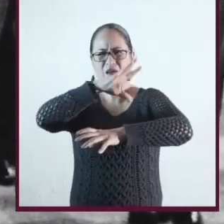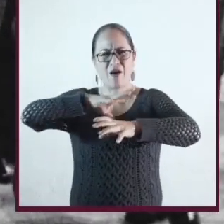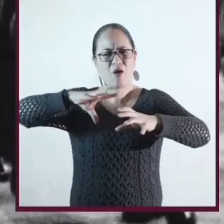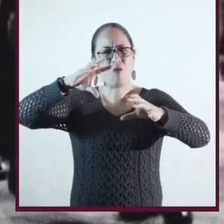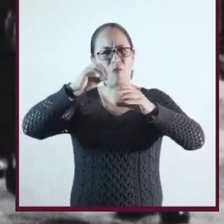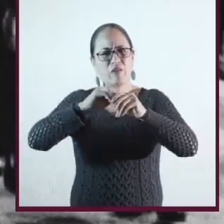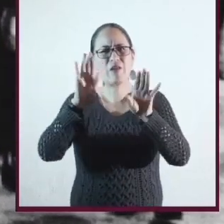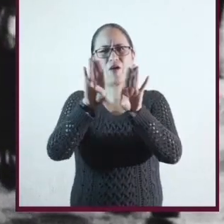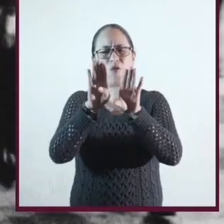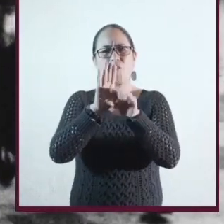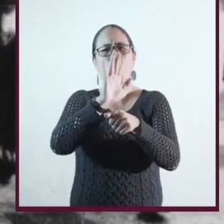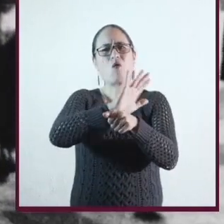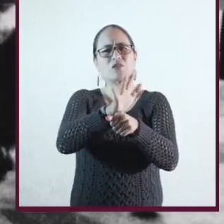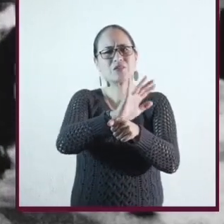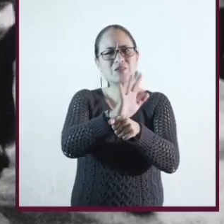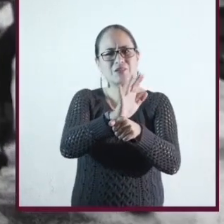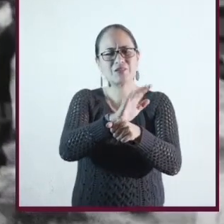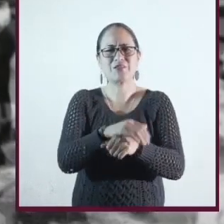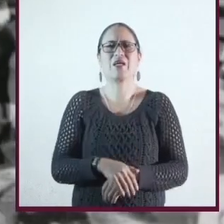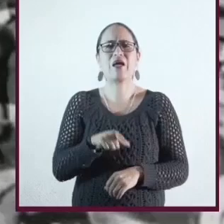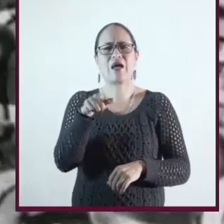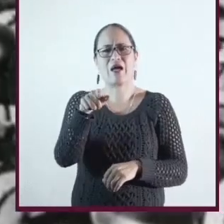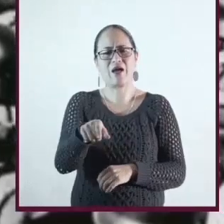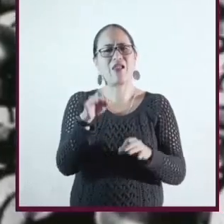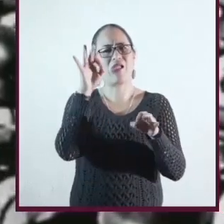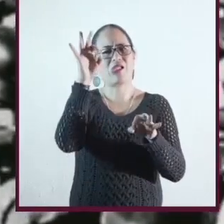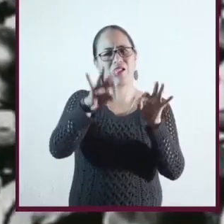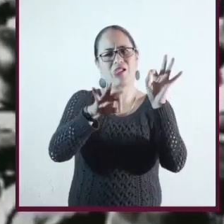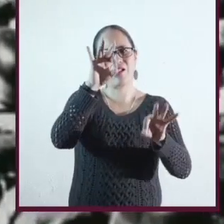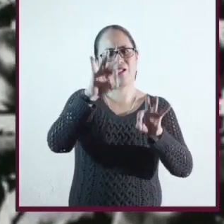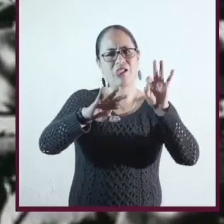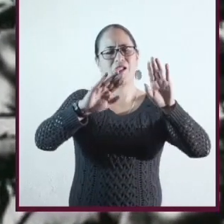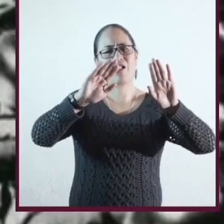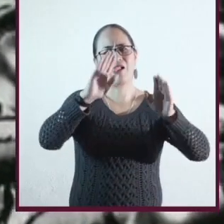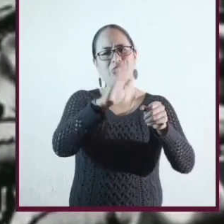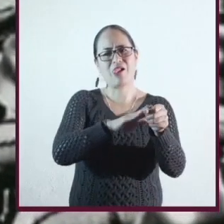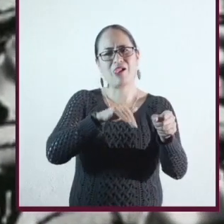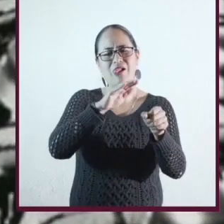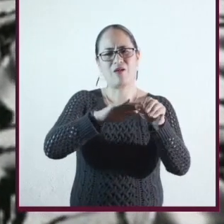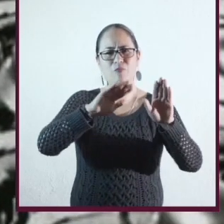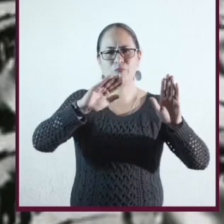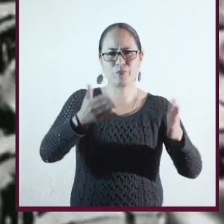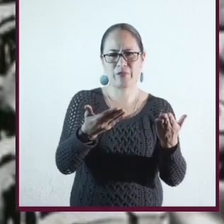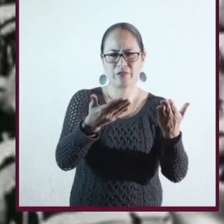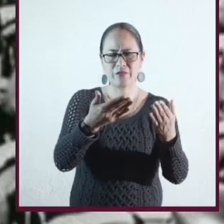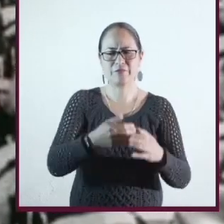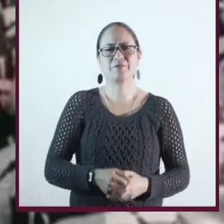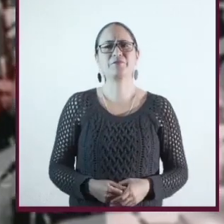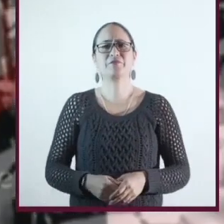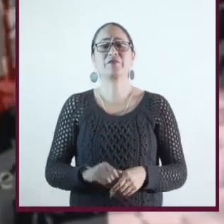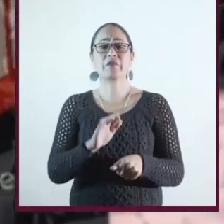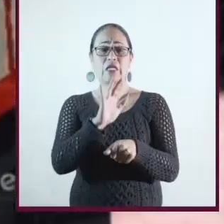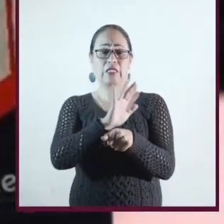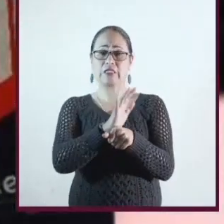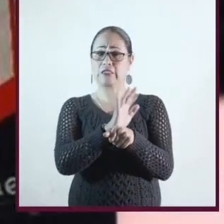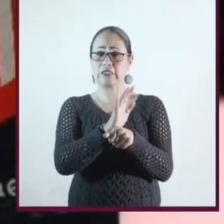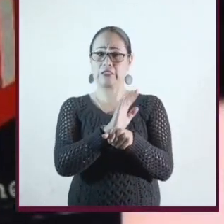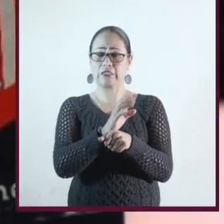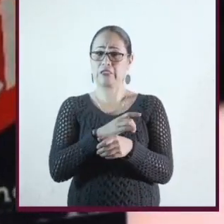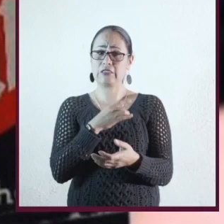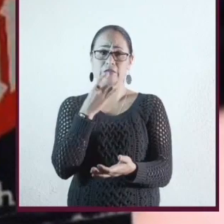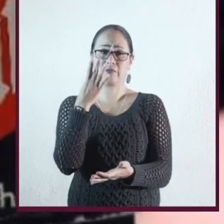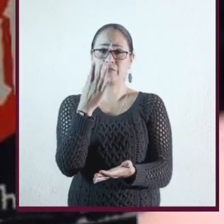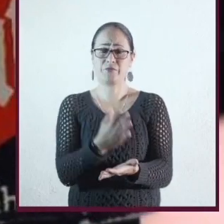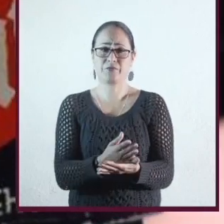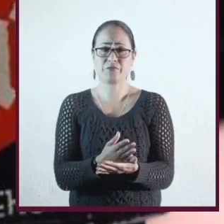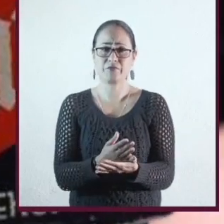convencer y fascinar a las masas. El cine no fue el único medio usado y abusado por Hitler, incluso antes de que